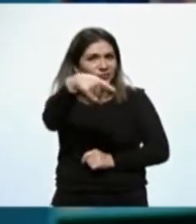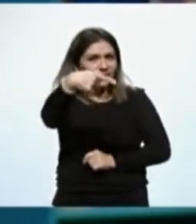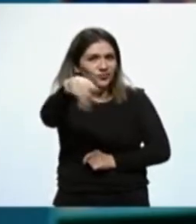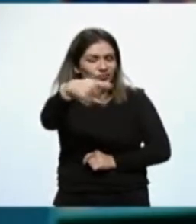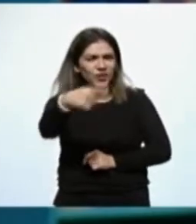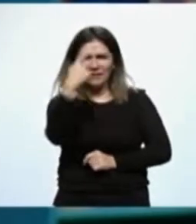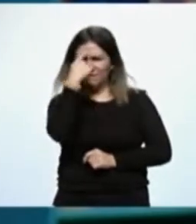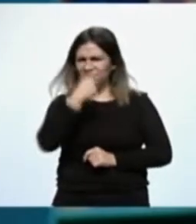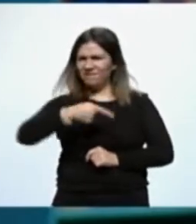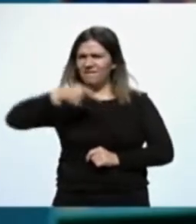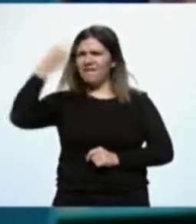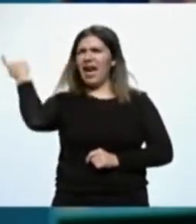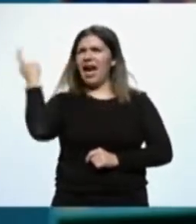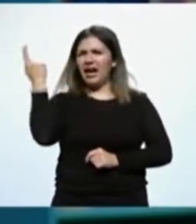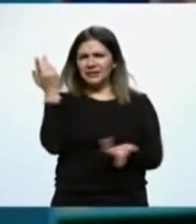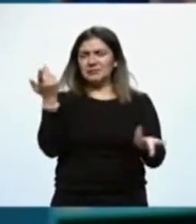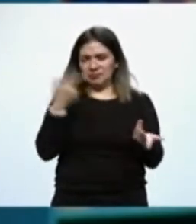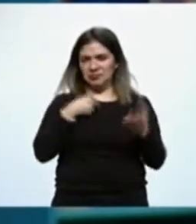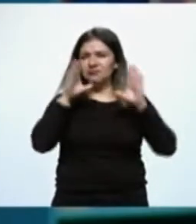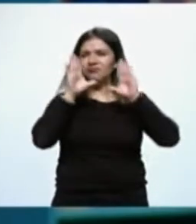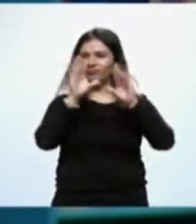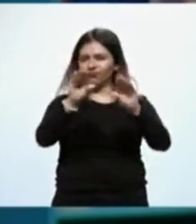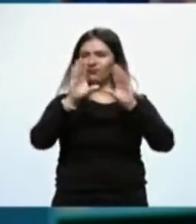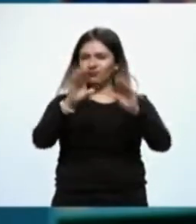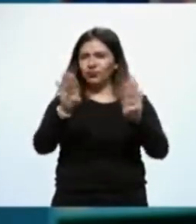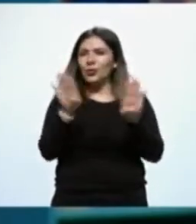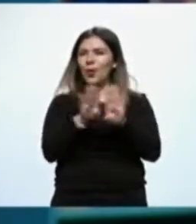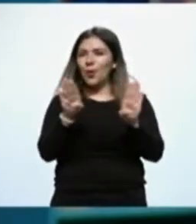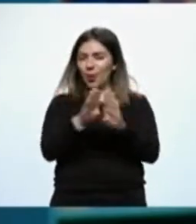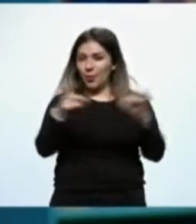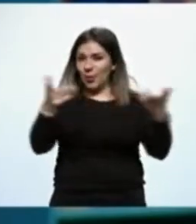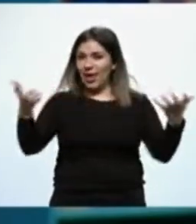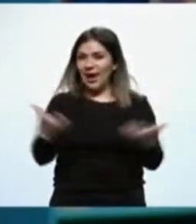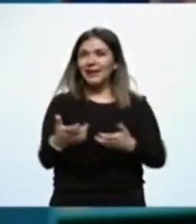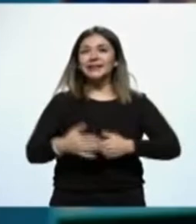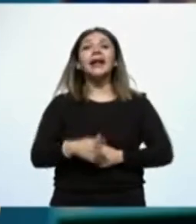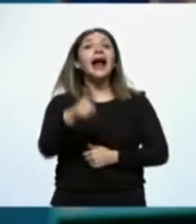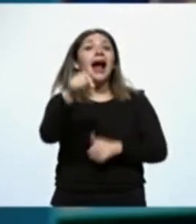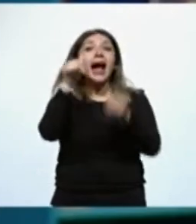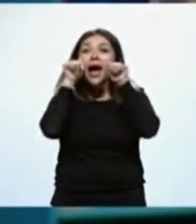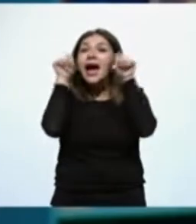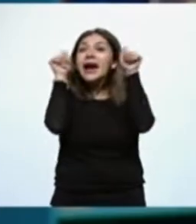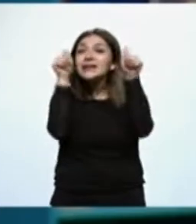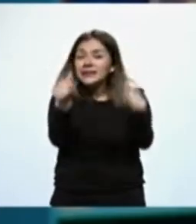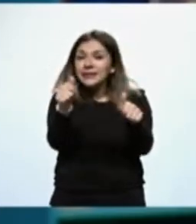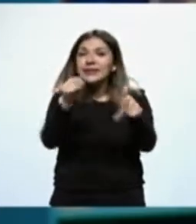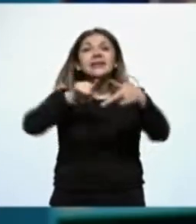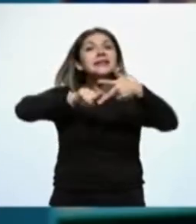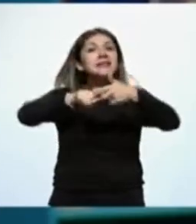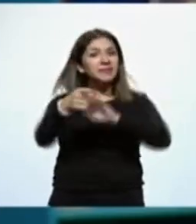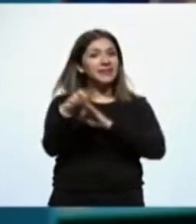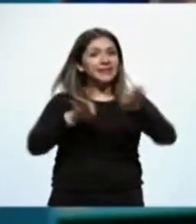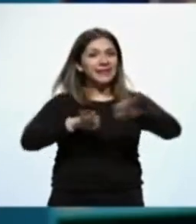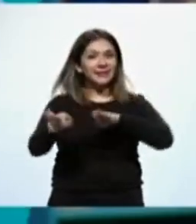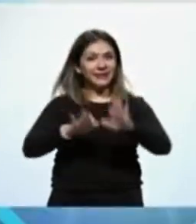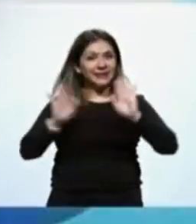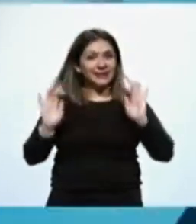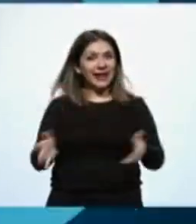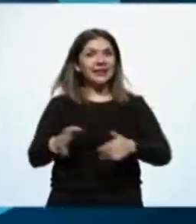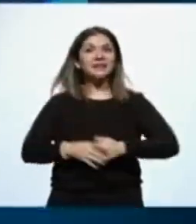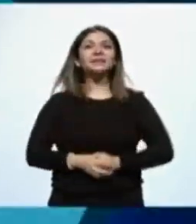Es muy fácil y nosotros te mostramos cómo hacerlo. Pon mucha atención y manos a la